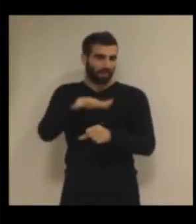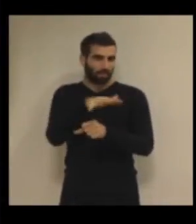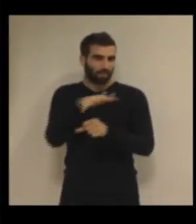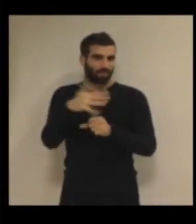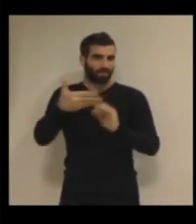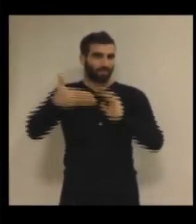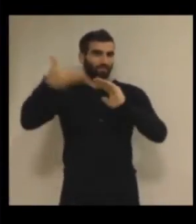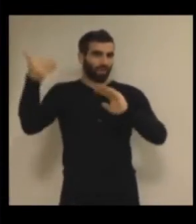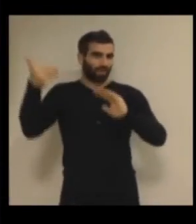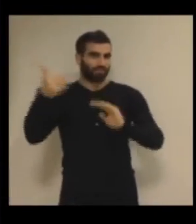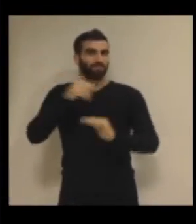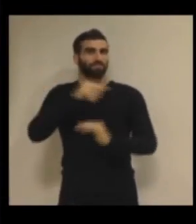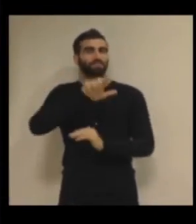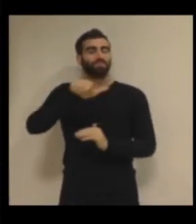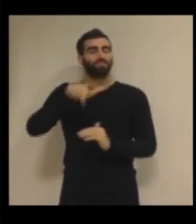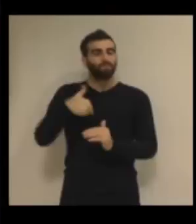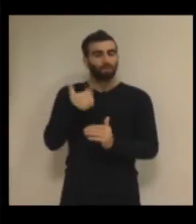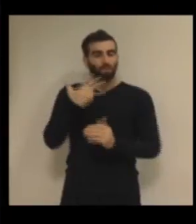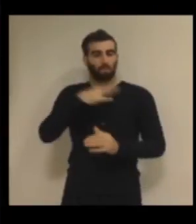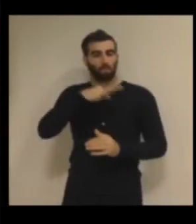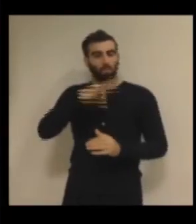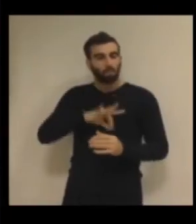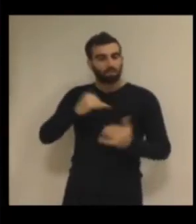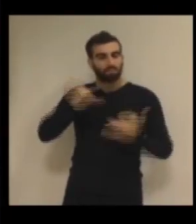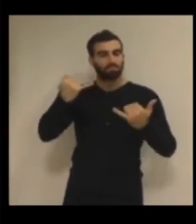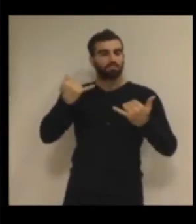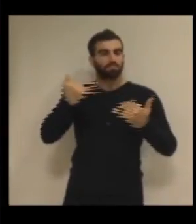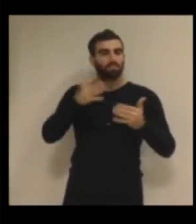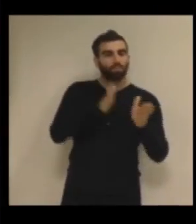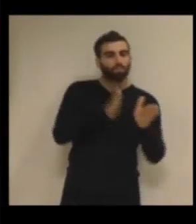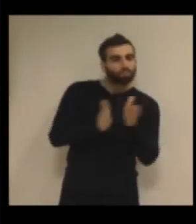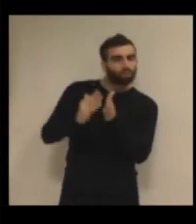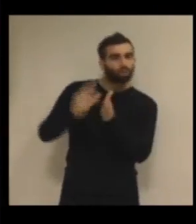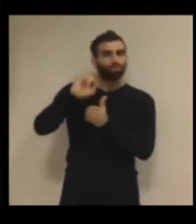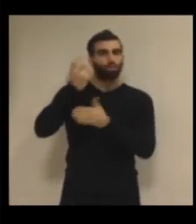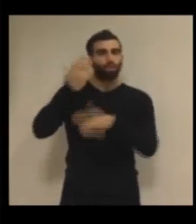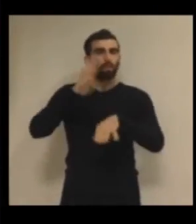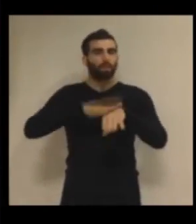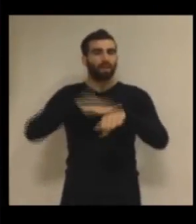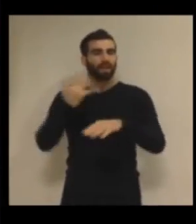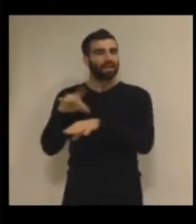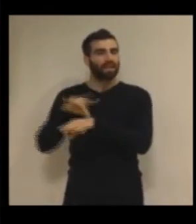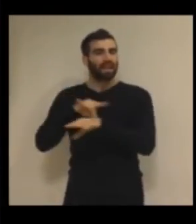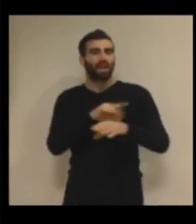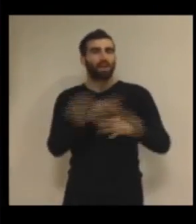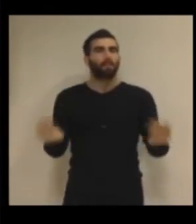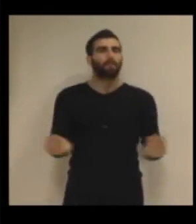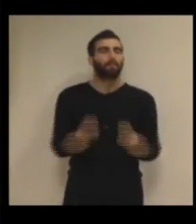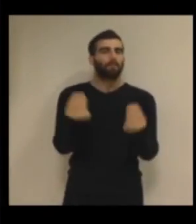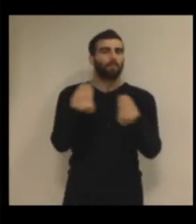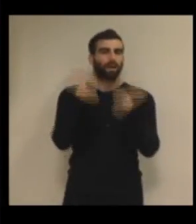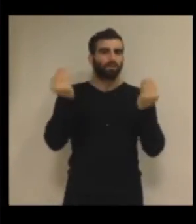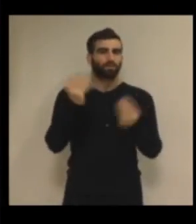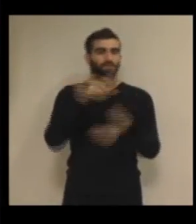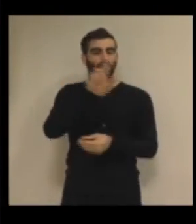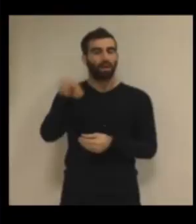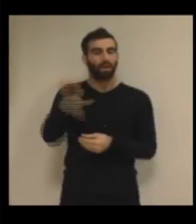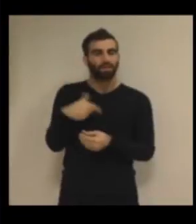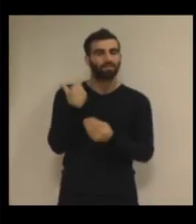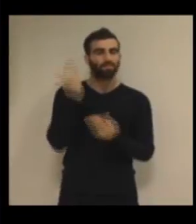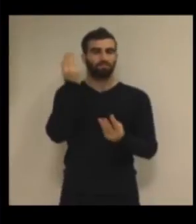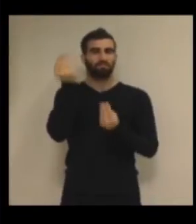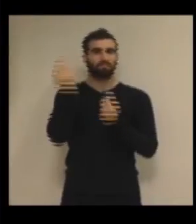quizás nuevas líneas para dirigirlo adecuadamente. Entonces, para ello simplemente se